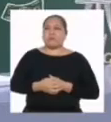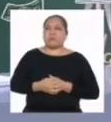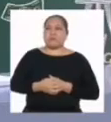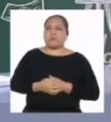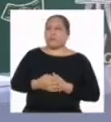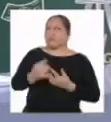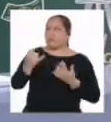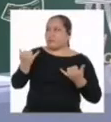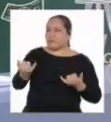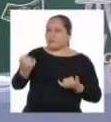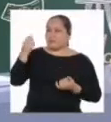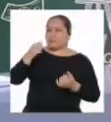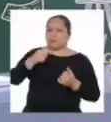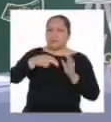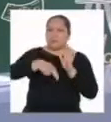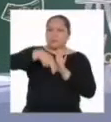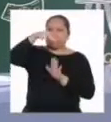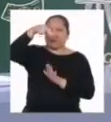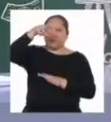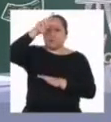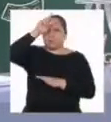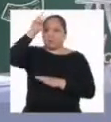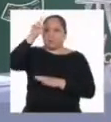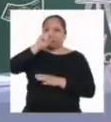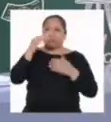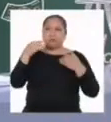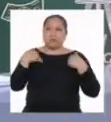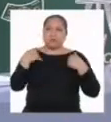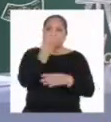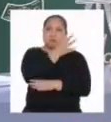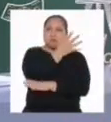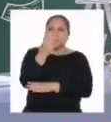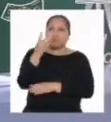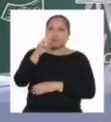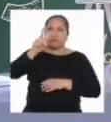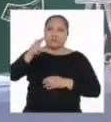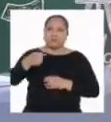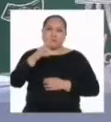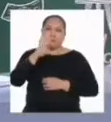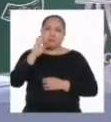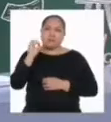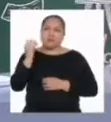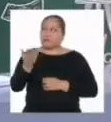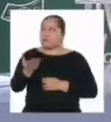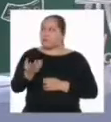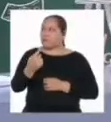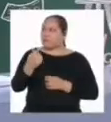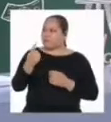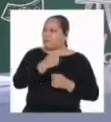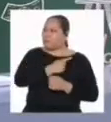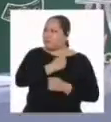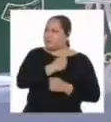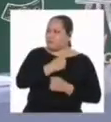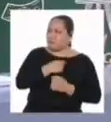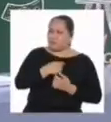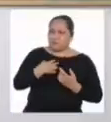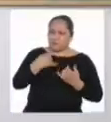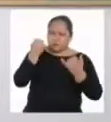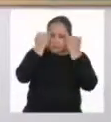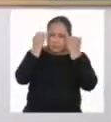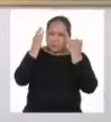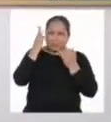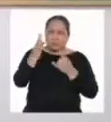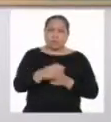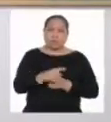A este paso, el norte del Perú se quedará sin bosques para el 2040. Esas cifras asustan mi visión del